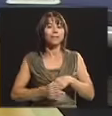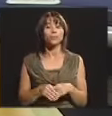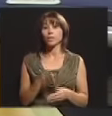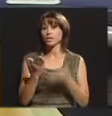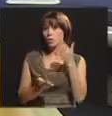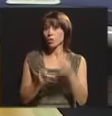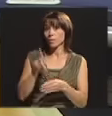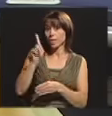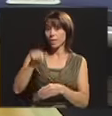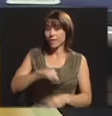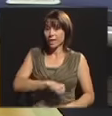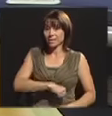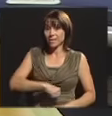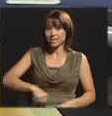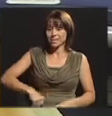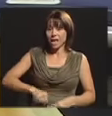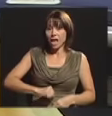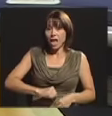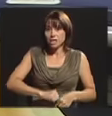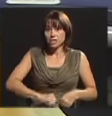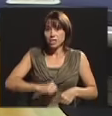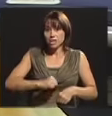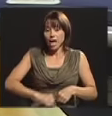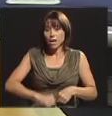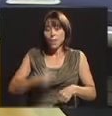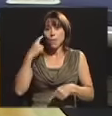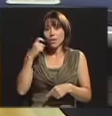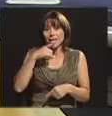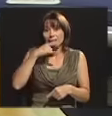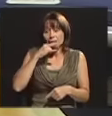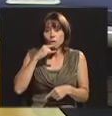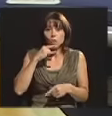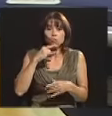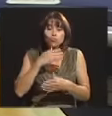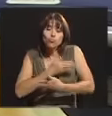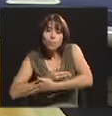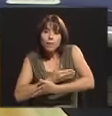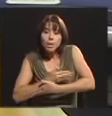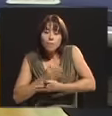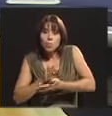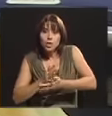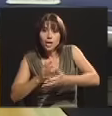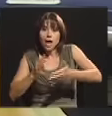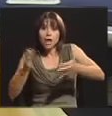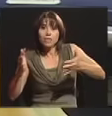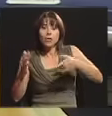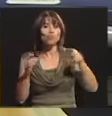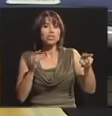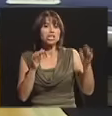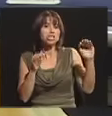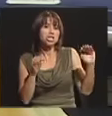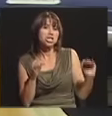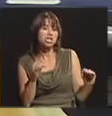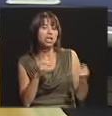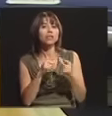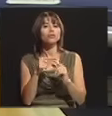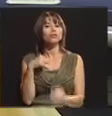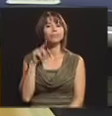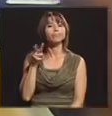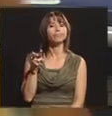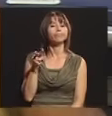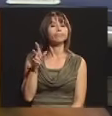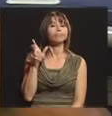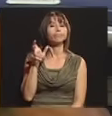necesaria porque el chiquito es muy grande entonces Y usted muy chiquitica Entonces le digo yo Ah